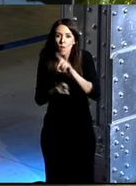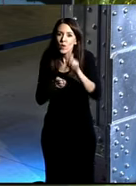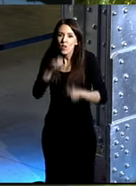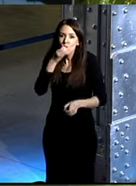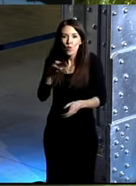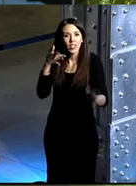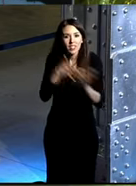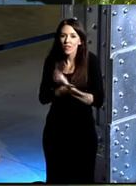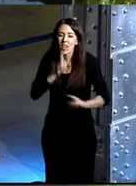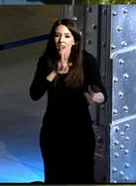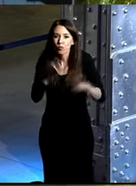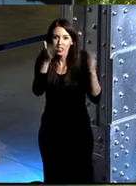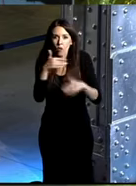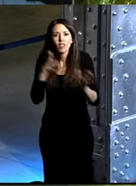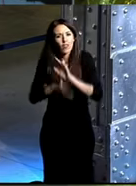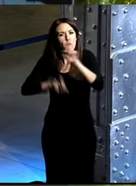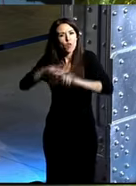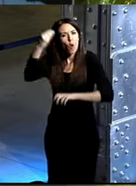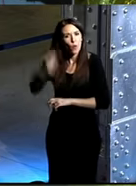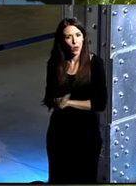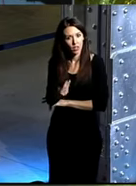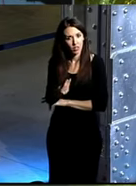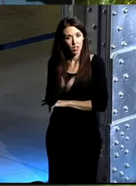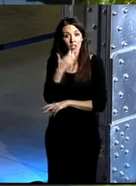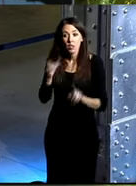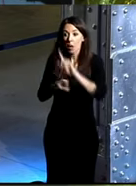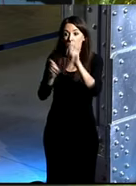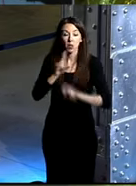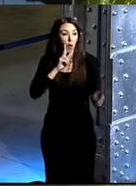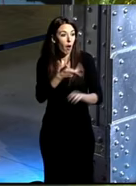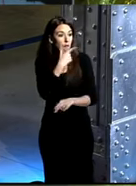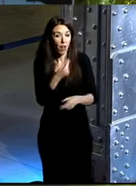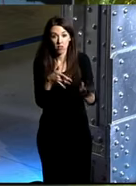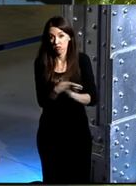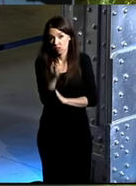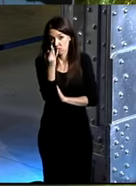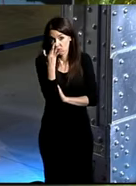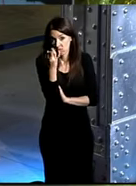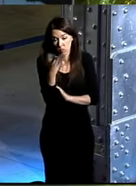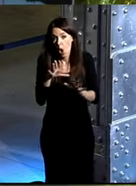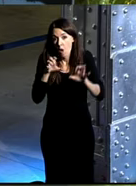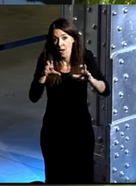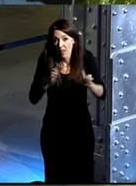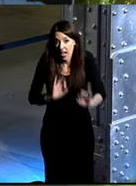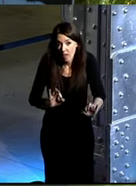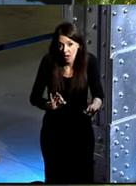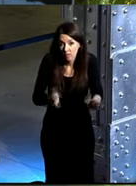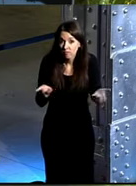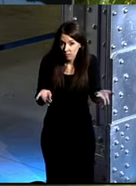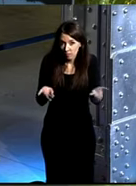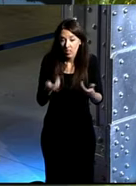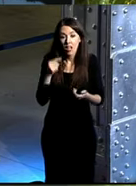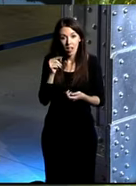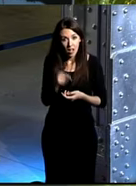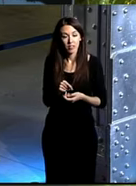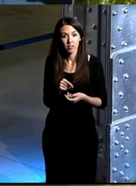buenas preguntas son las preguntas que no tienen respuestas. Las preguntas que tienen respuestas no tienen demasiado sentido, nadie aprende con esas preguntas, ¿no? Entonces, en